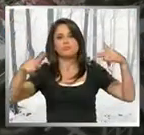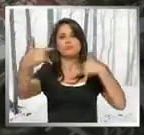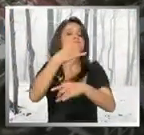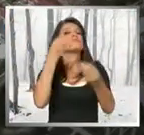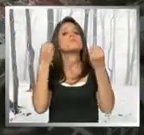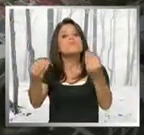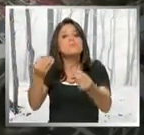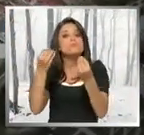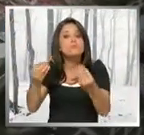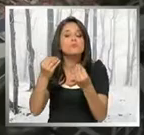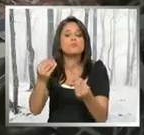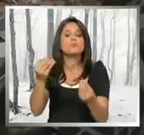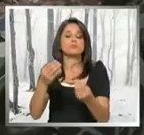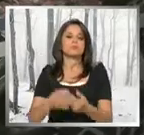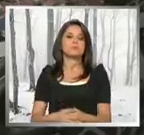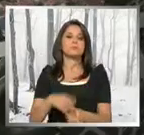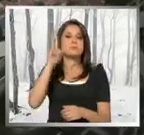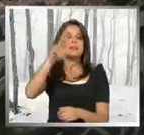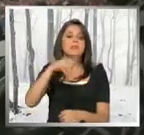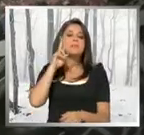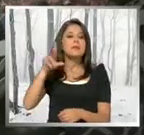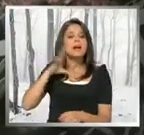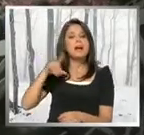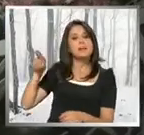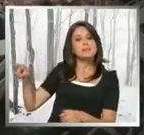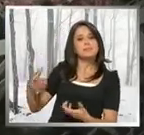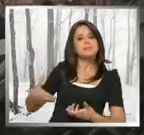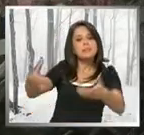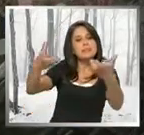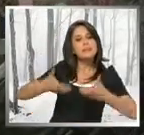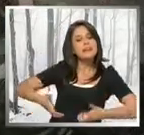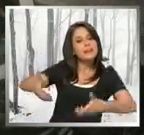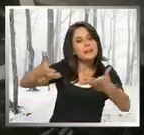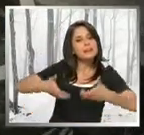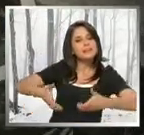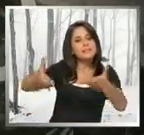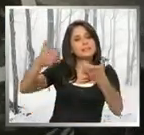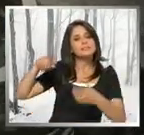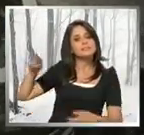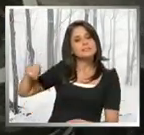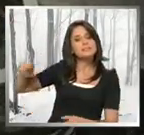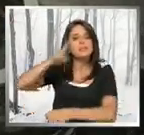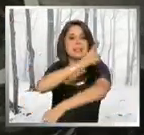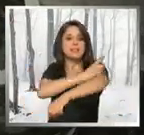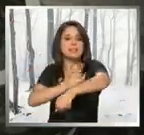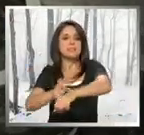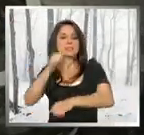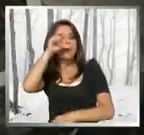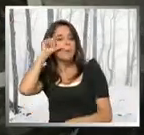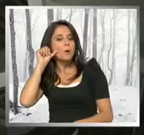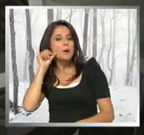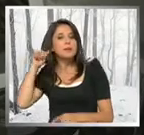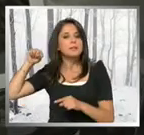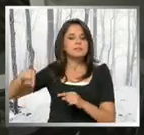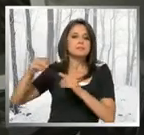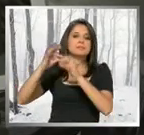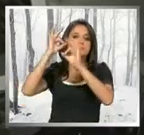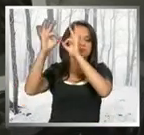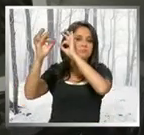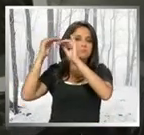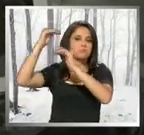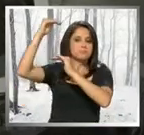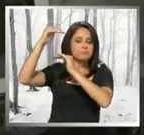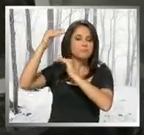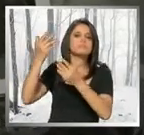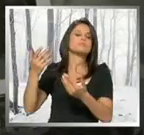Ciudad de México rapidísimo. Aquí vemos una de estas vialidades que inicia en la delegación Benito Juárez, era el segundo piso,